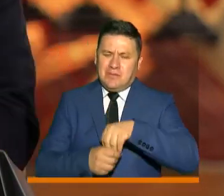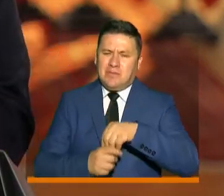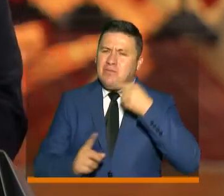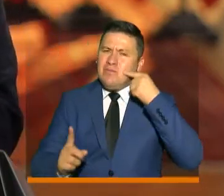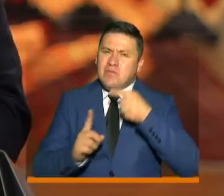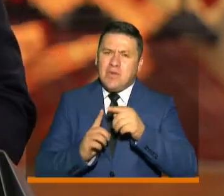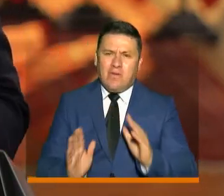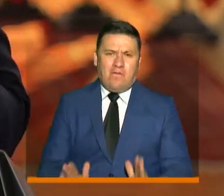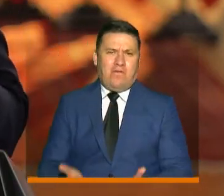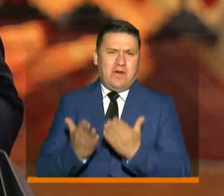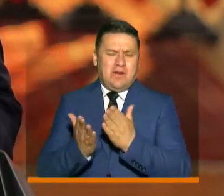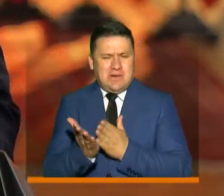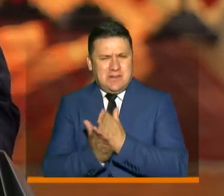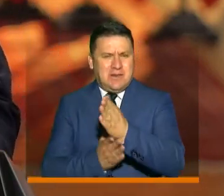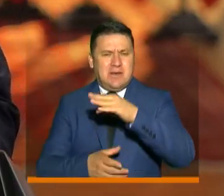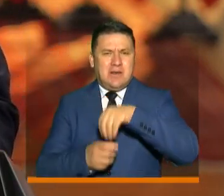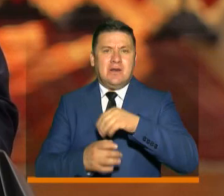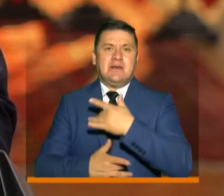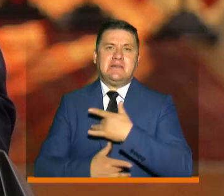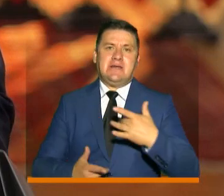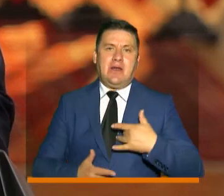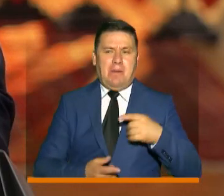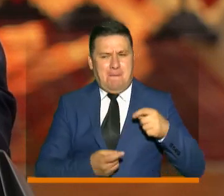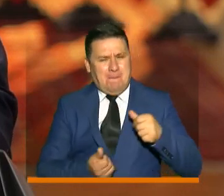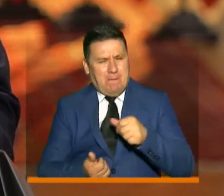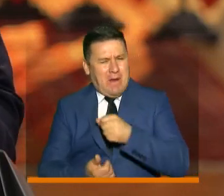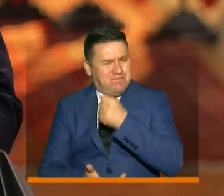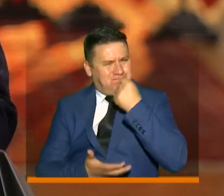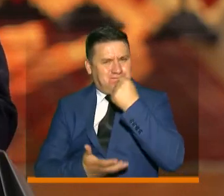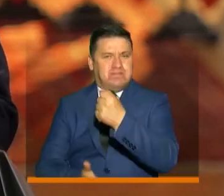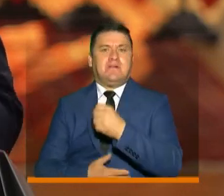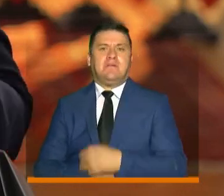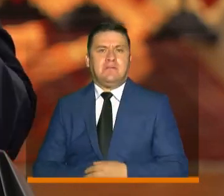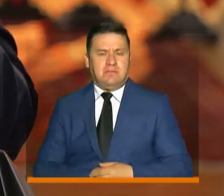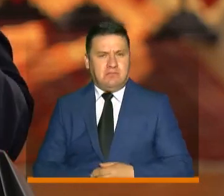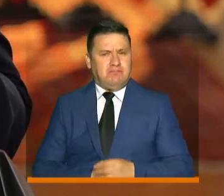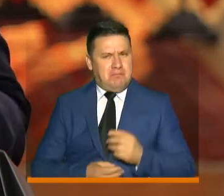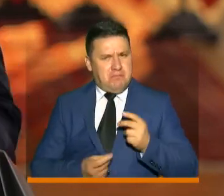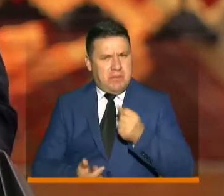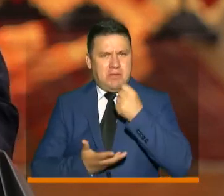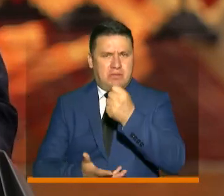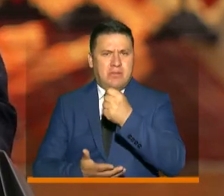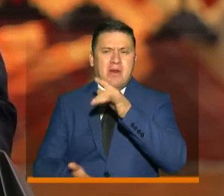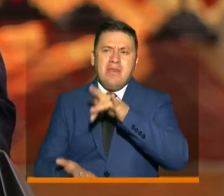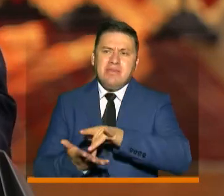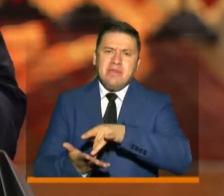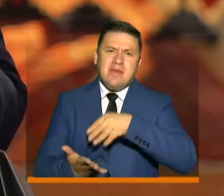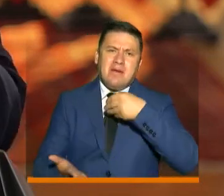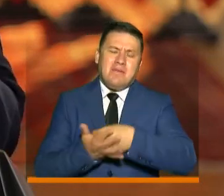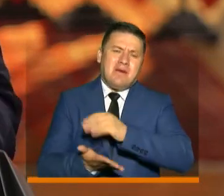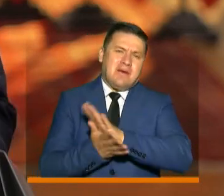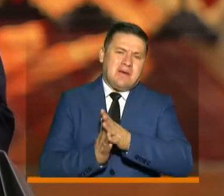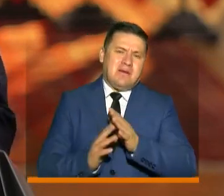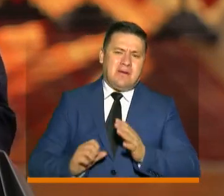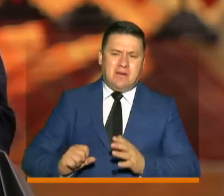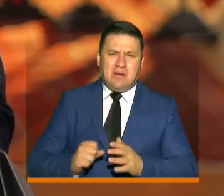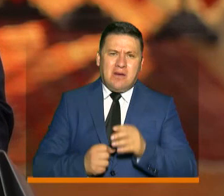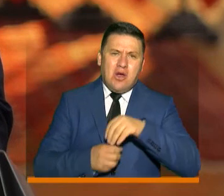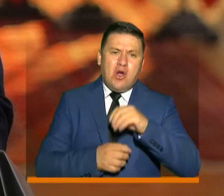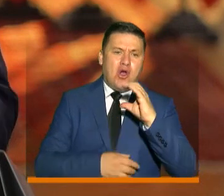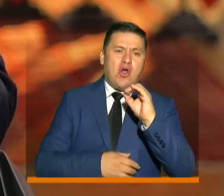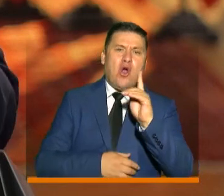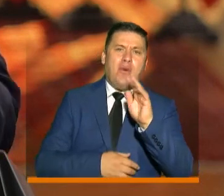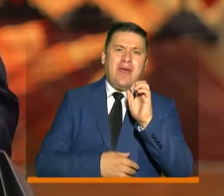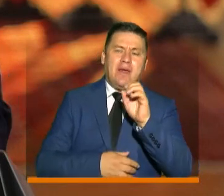fortalecer para siempre el sistema de salud vamos a acelerar el esquema de punto final las canastas cobit